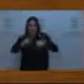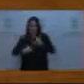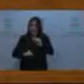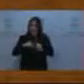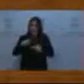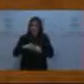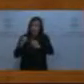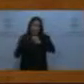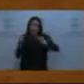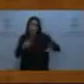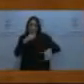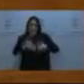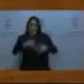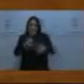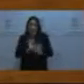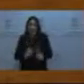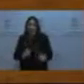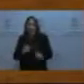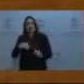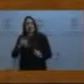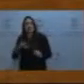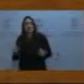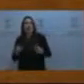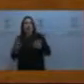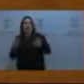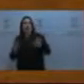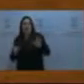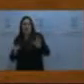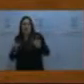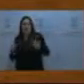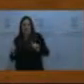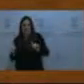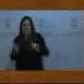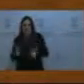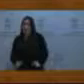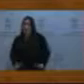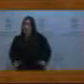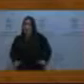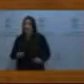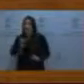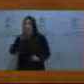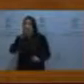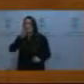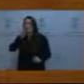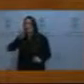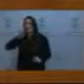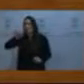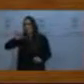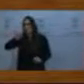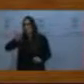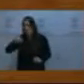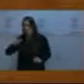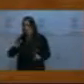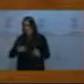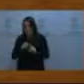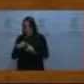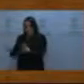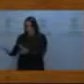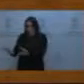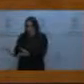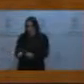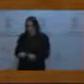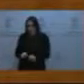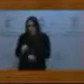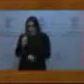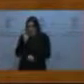decidieron dejarlo porque no avanzaba y optaron por la vía libre. Se gastaron más de 30.000 euros en la adopción de un hijo.